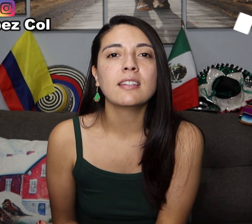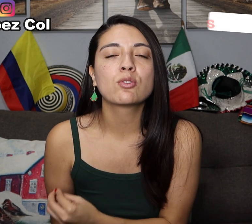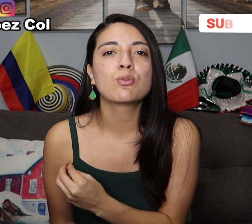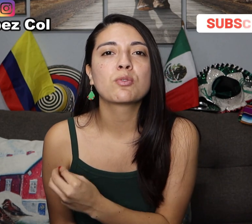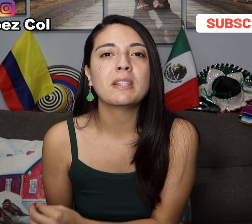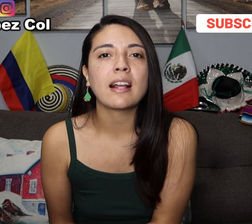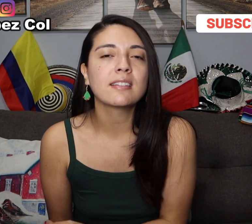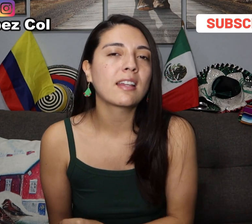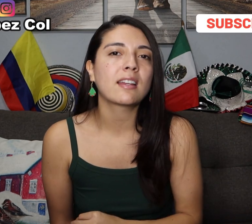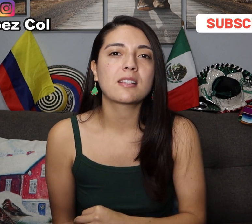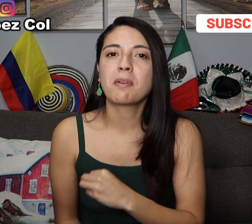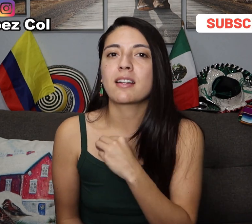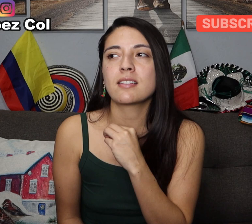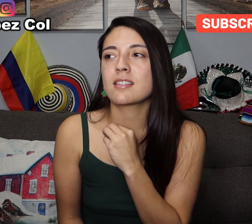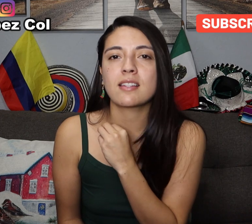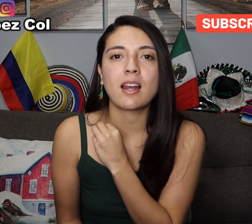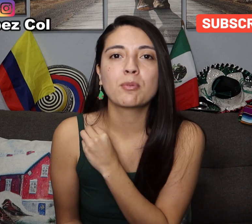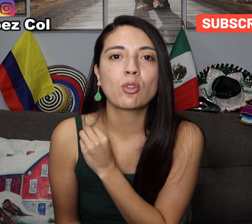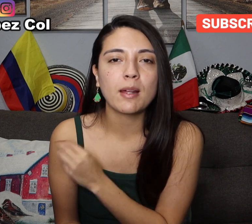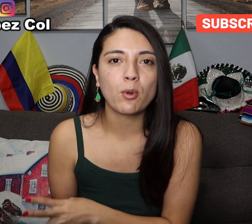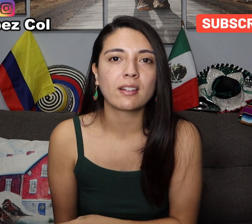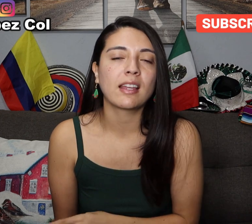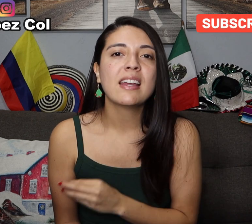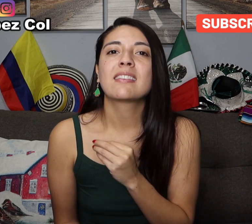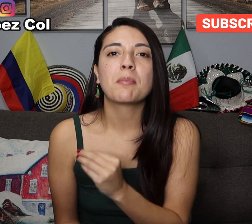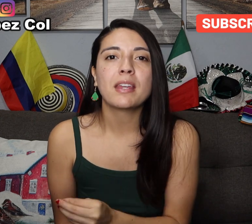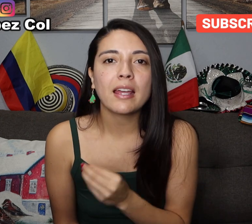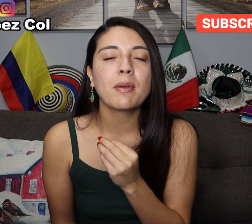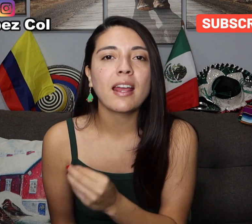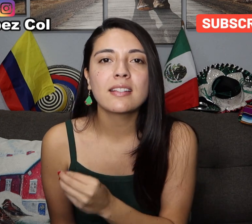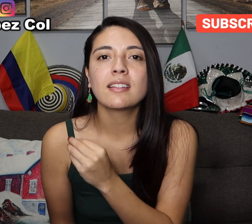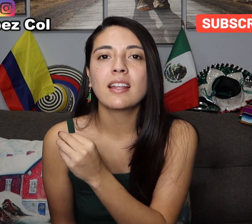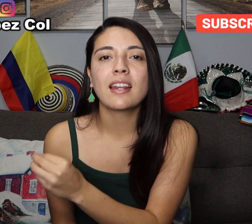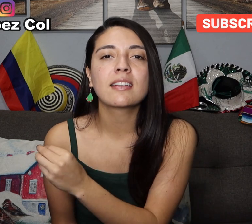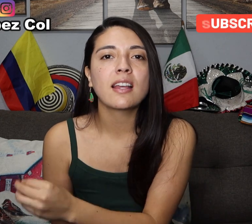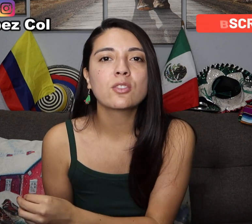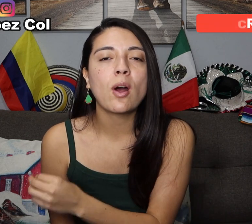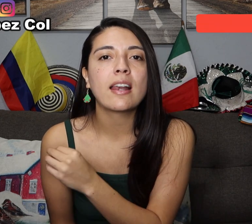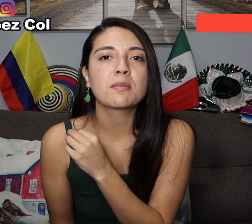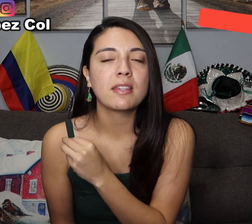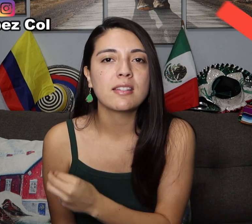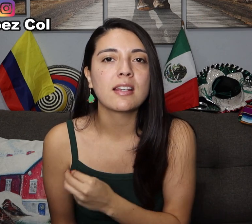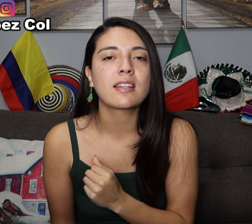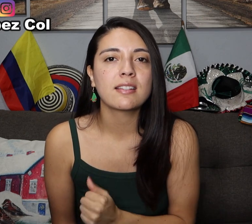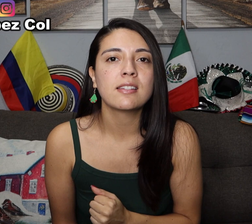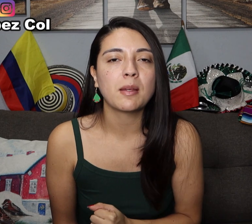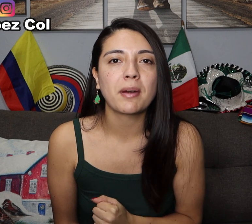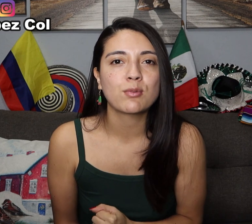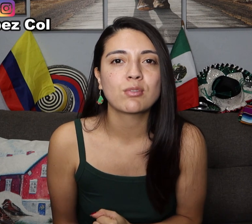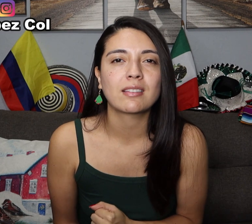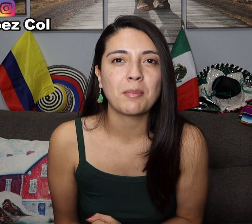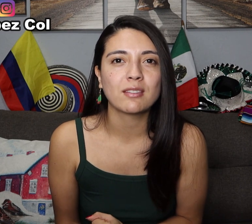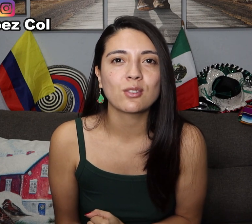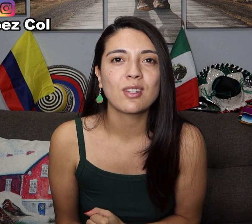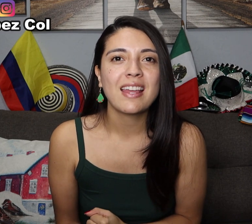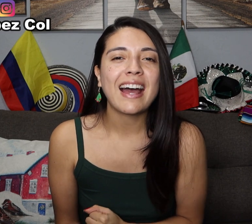ser atendidos en un hospital sin tener que esperar casi hasta llegar al punto de la muerte, también merecen tener acceso a las medicinas que necesiten para